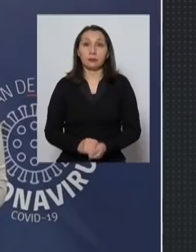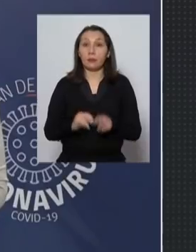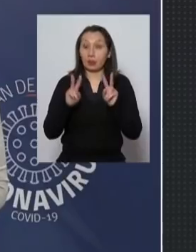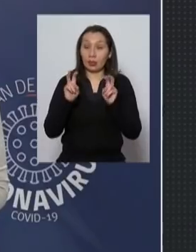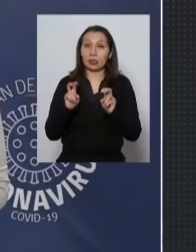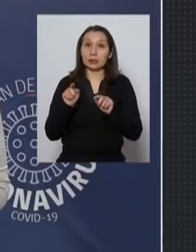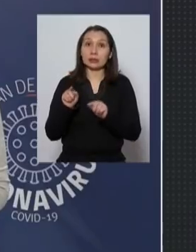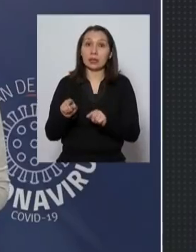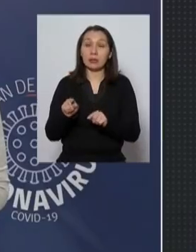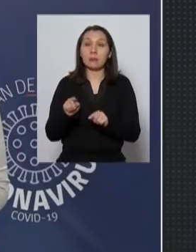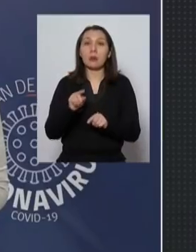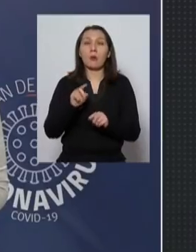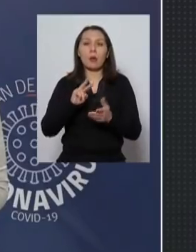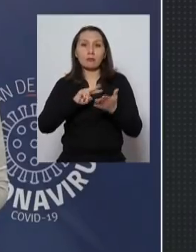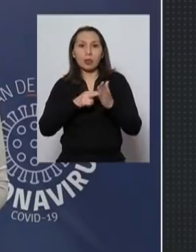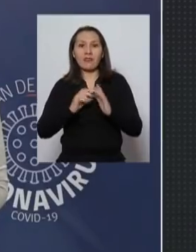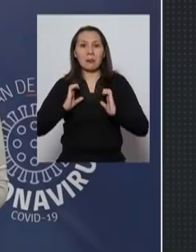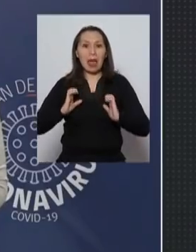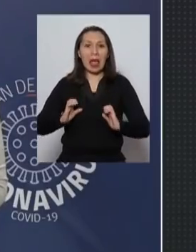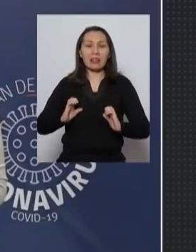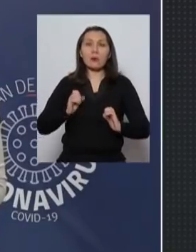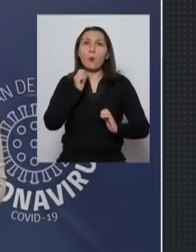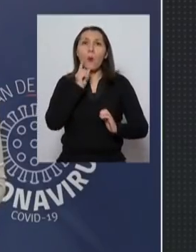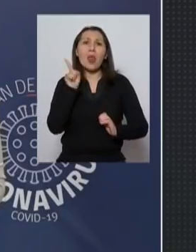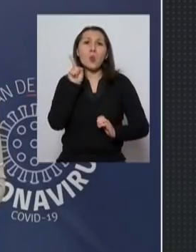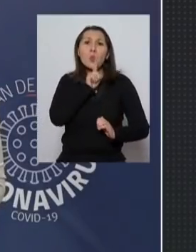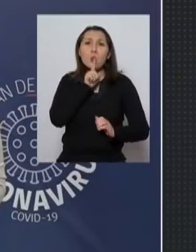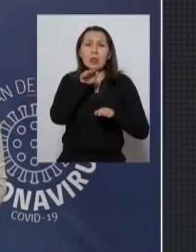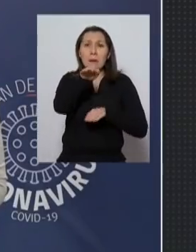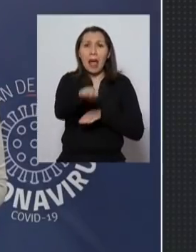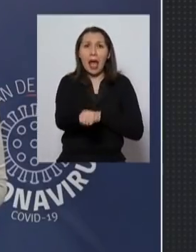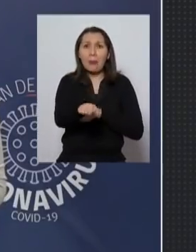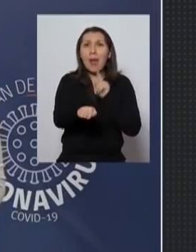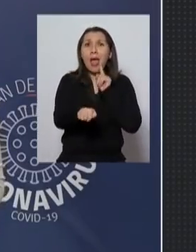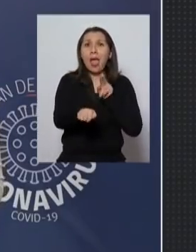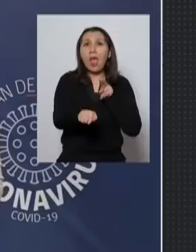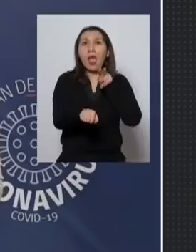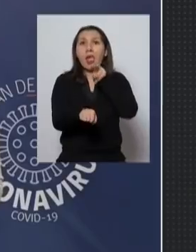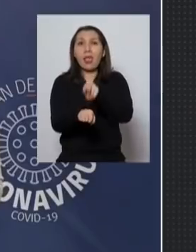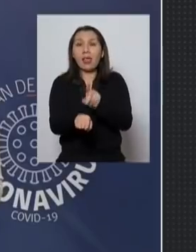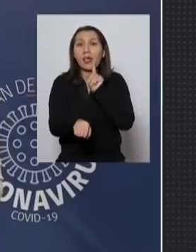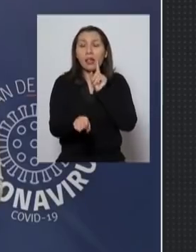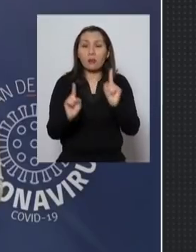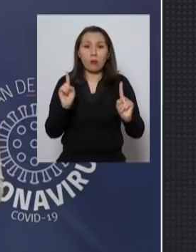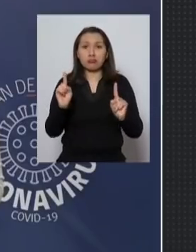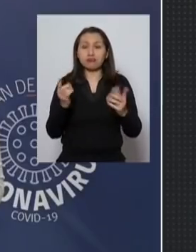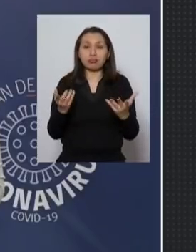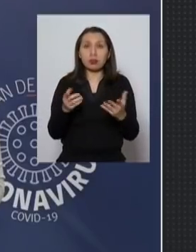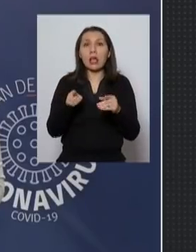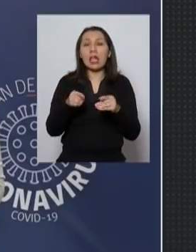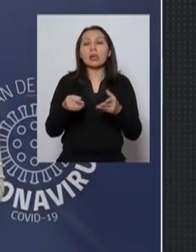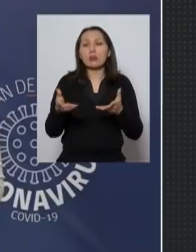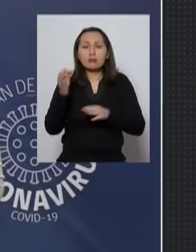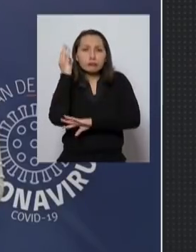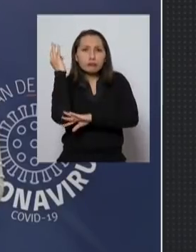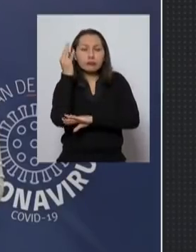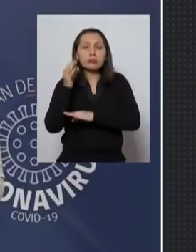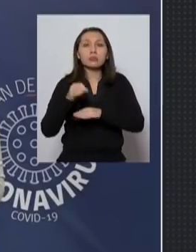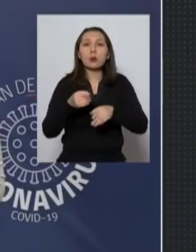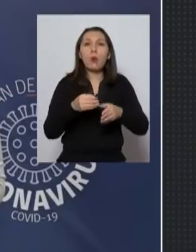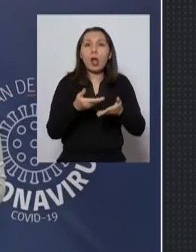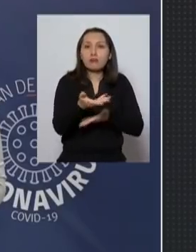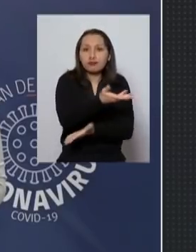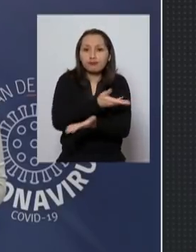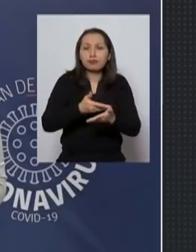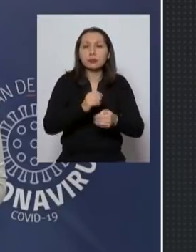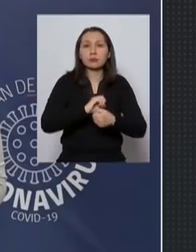Respecto al tema del dilema ético que se plantea, esto fue abordado en la mesa social COVID y